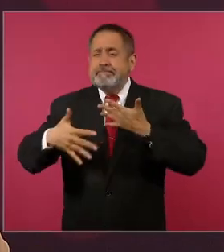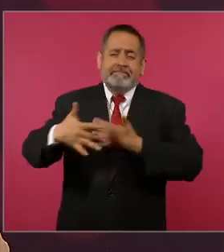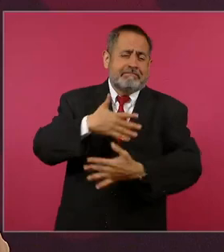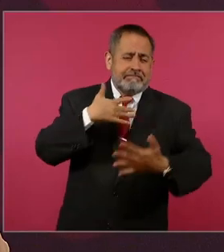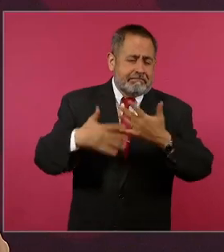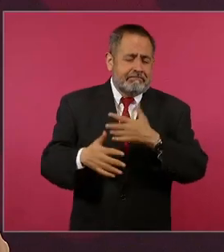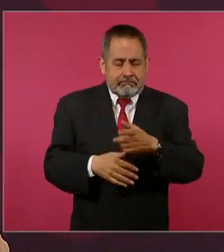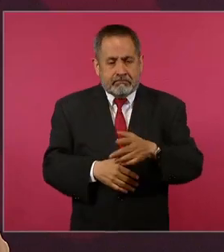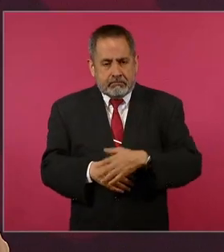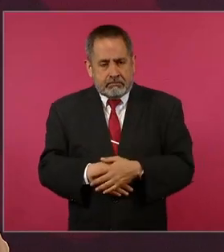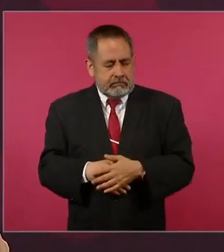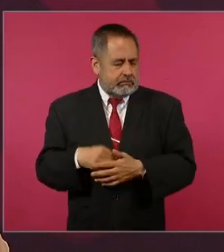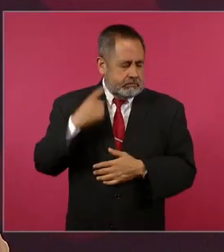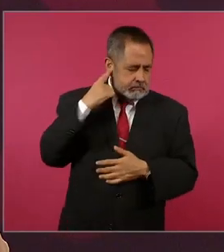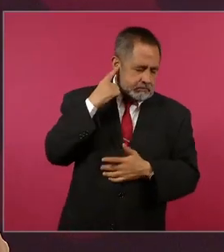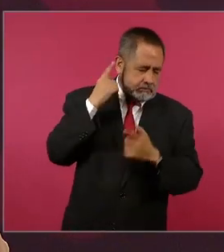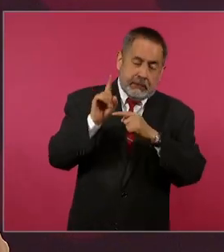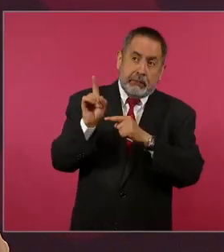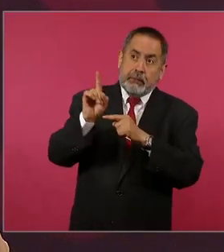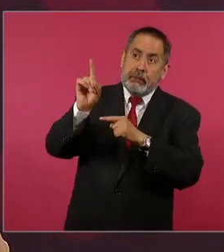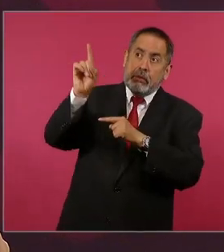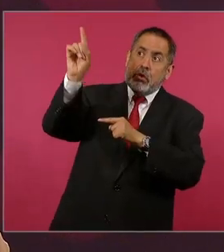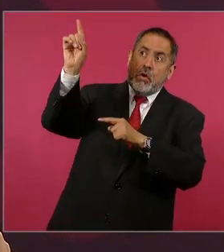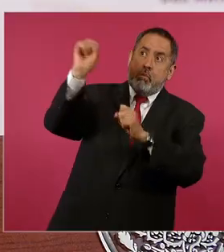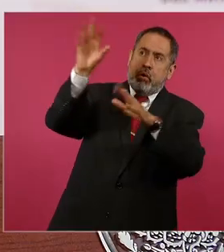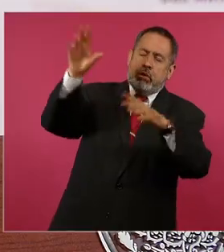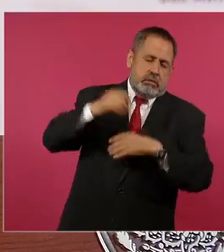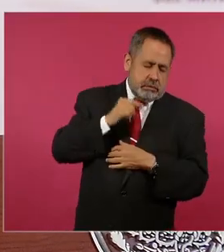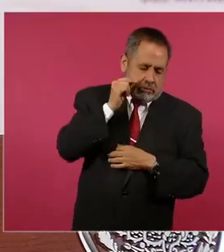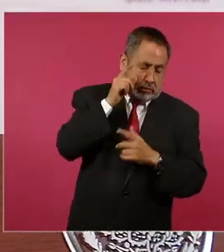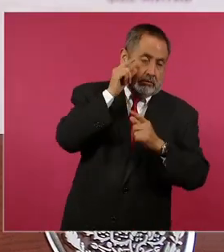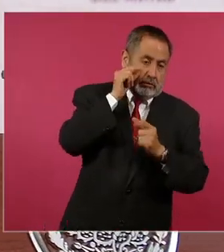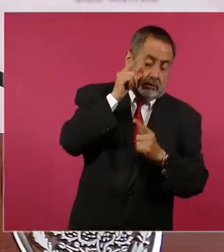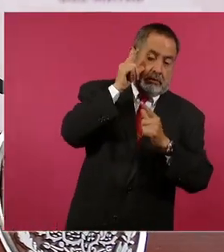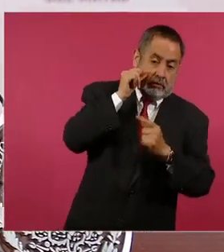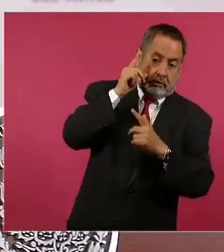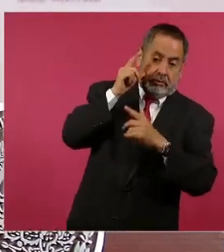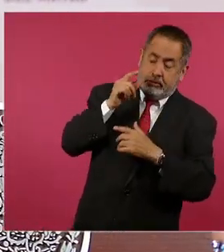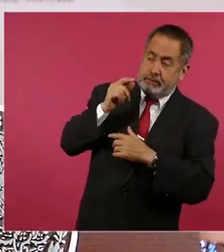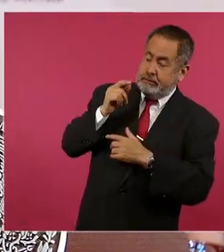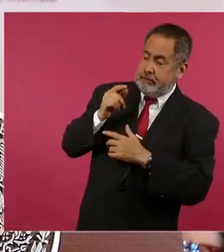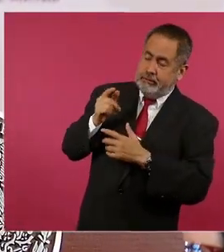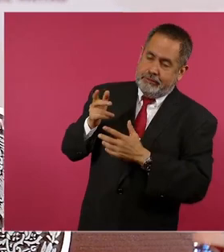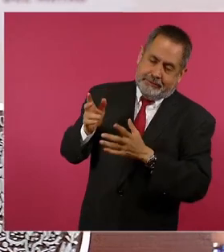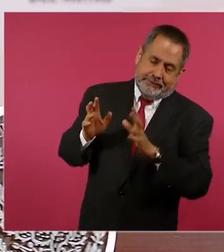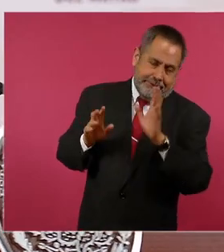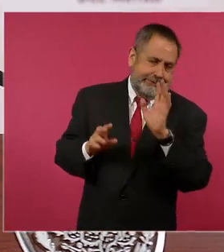sí me despertaron los cohetes, pero ya llevaba yo algún tiempecito